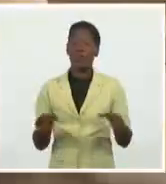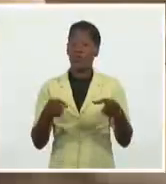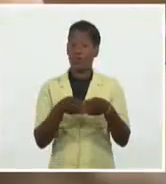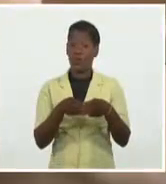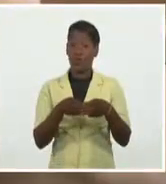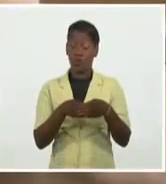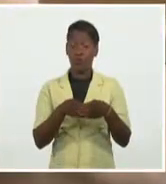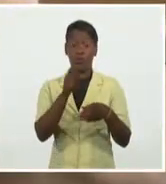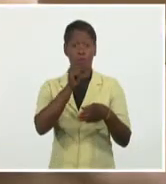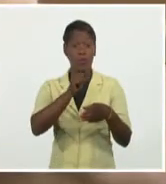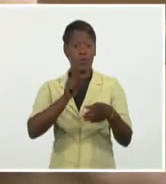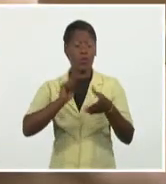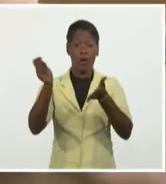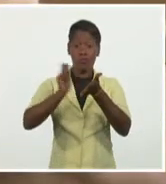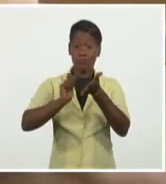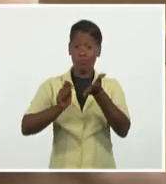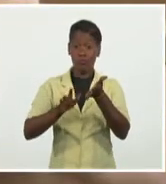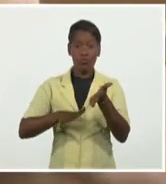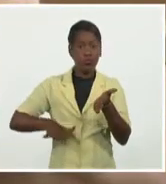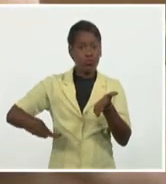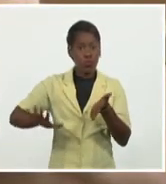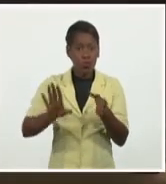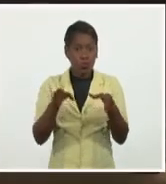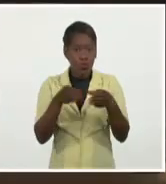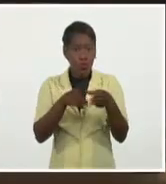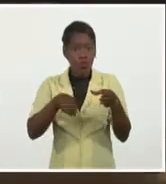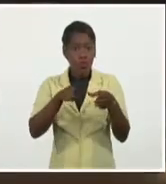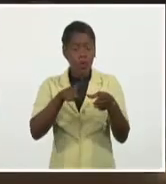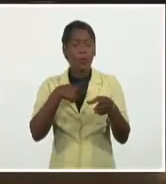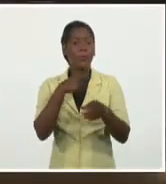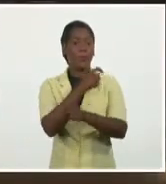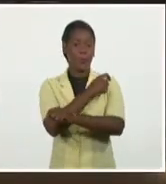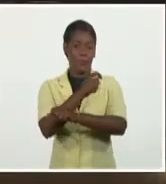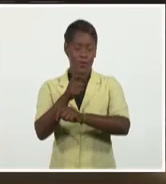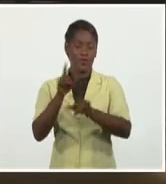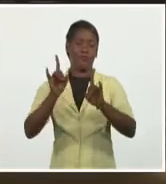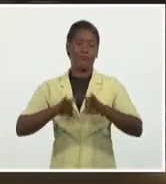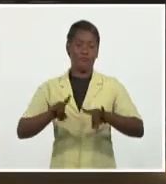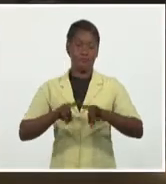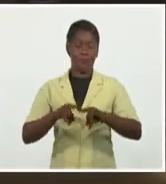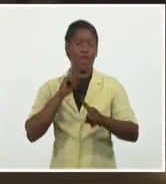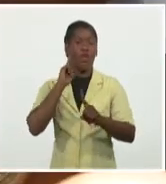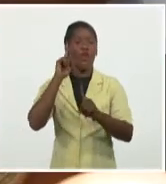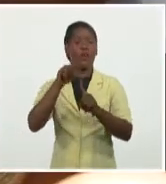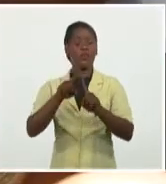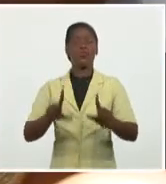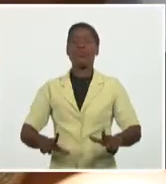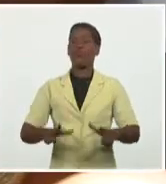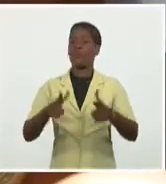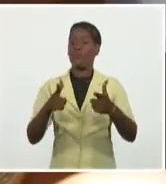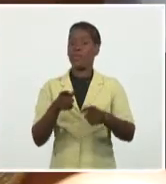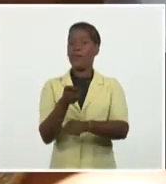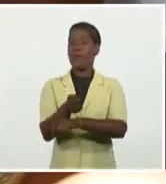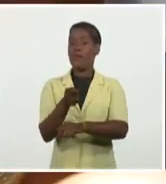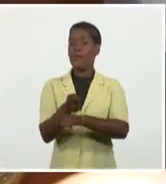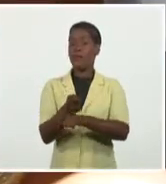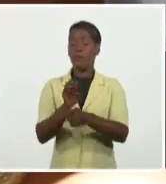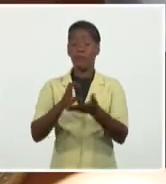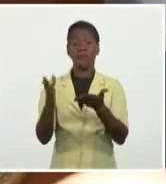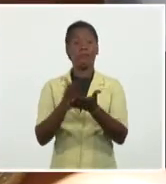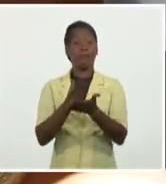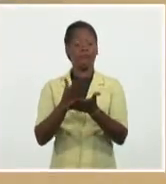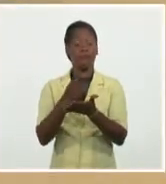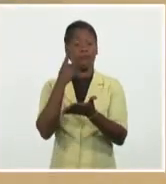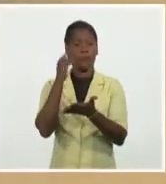autores, todos profesores universitarios, se propusieron múltiples objetivos. Los volúmenes presentan